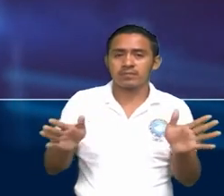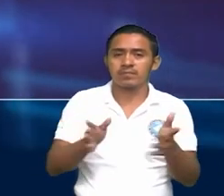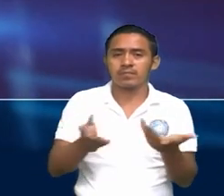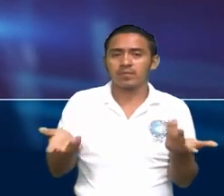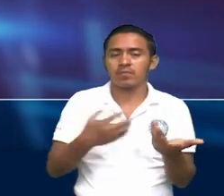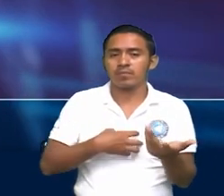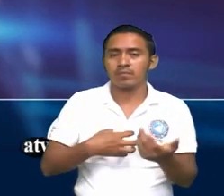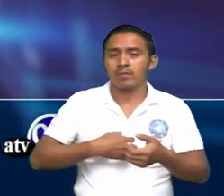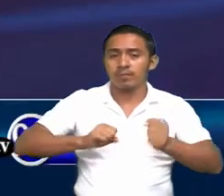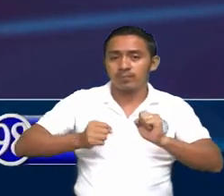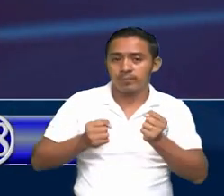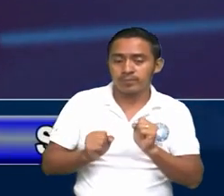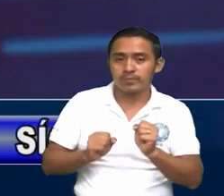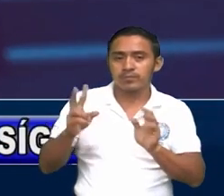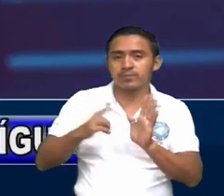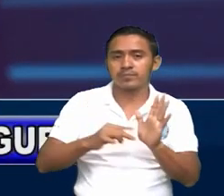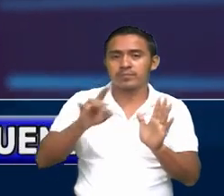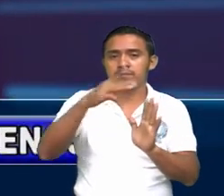Crianza de Aves